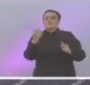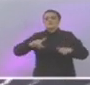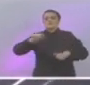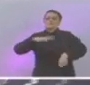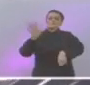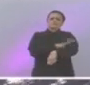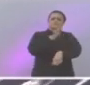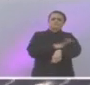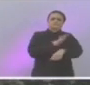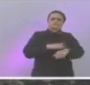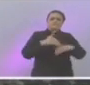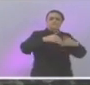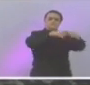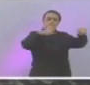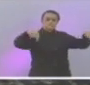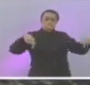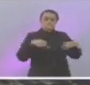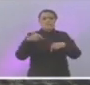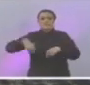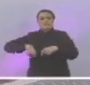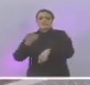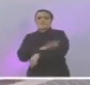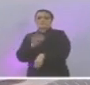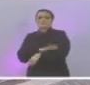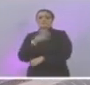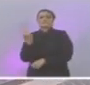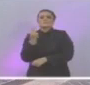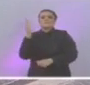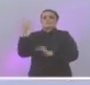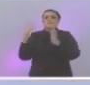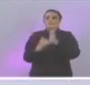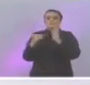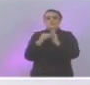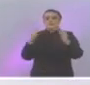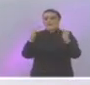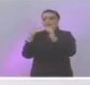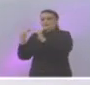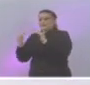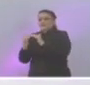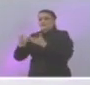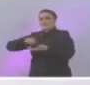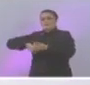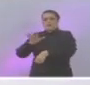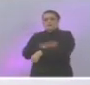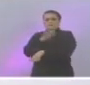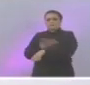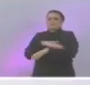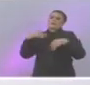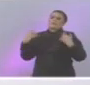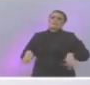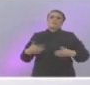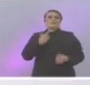día, equivalentes a las necesidades de electricidad de 1 millón de hogares. De verdad, nos da mucho gusto que